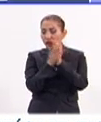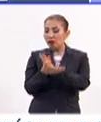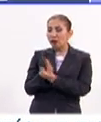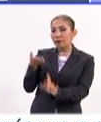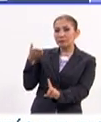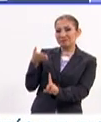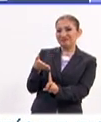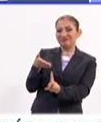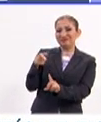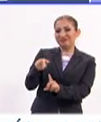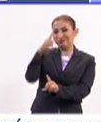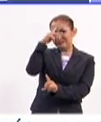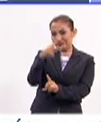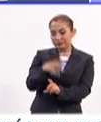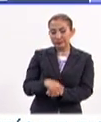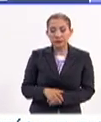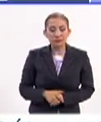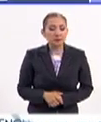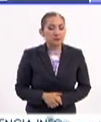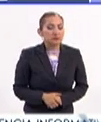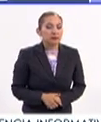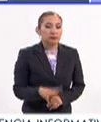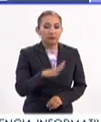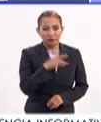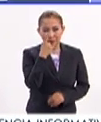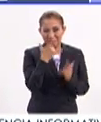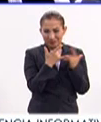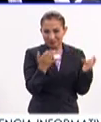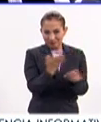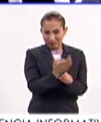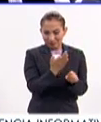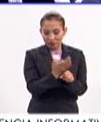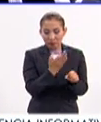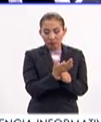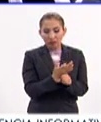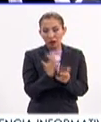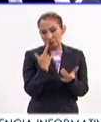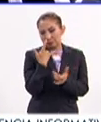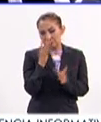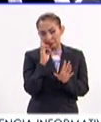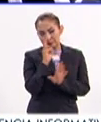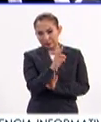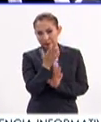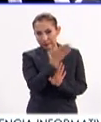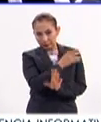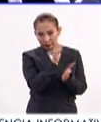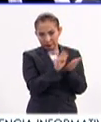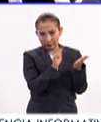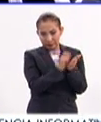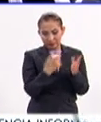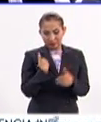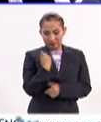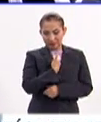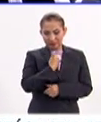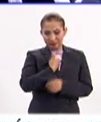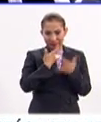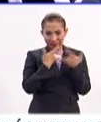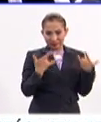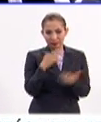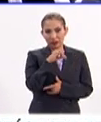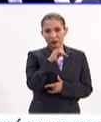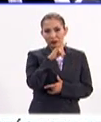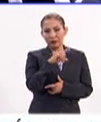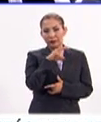caso mexicano. Hay una anécdota que creo que por ahí la narra en una biografía de